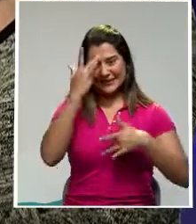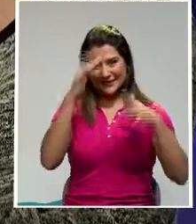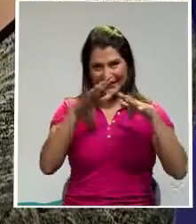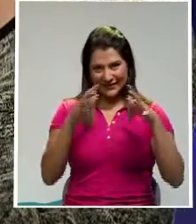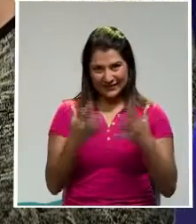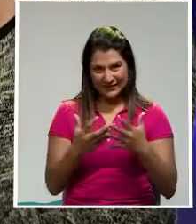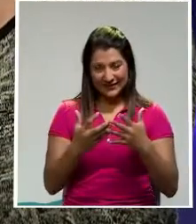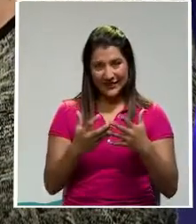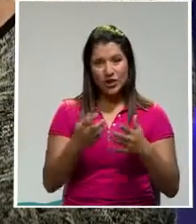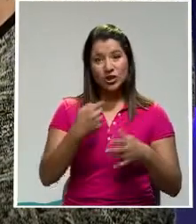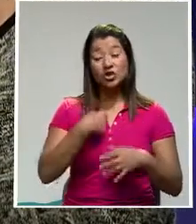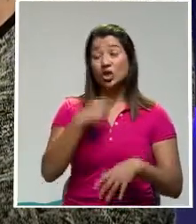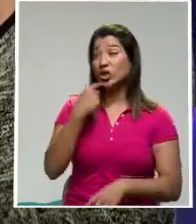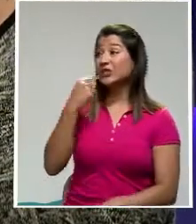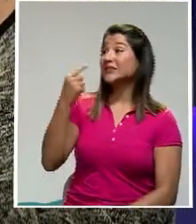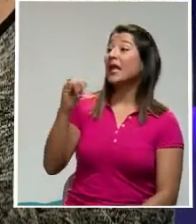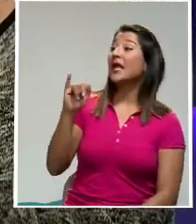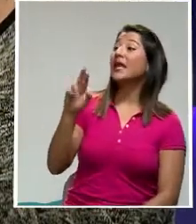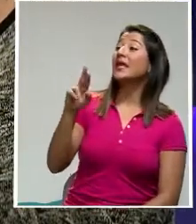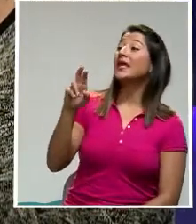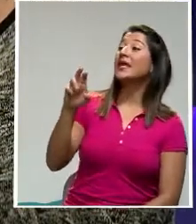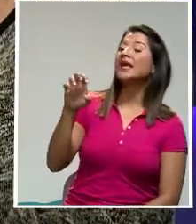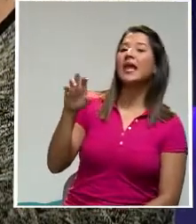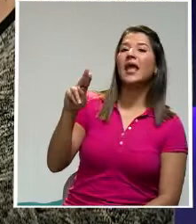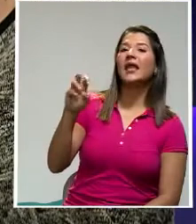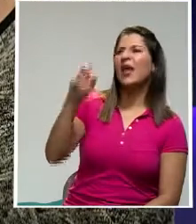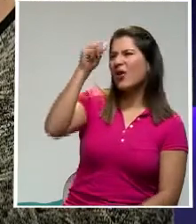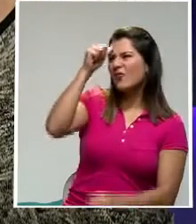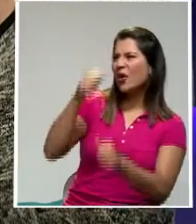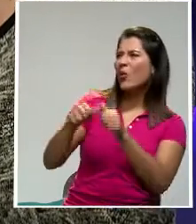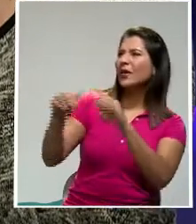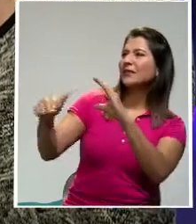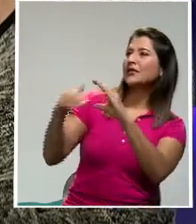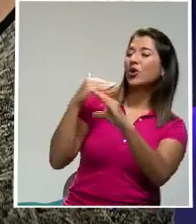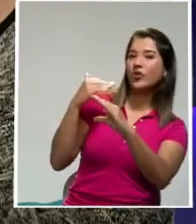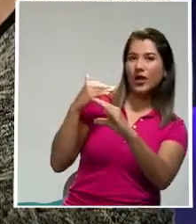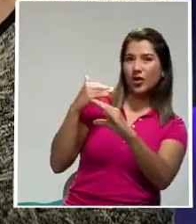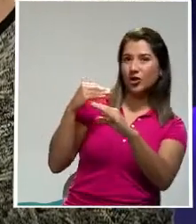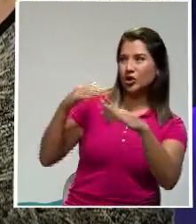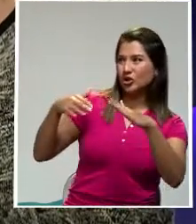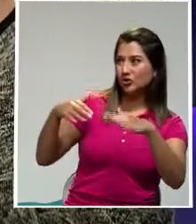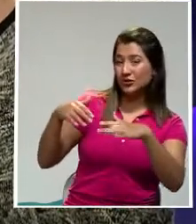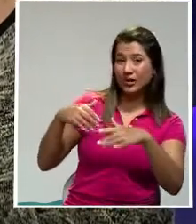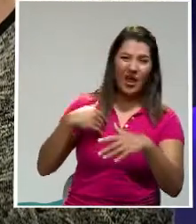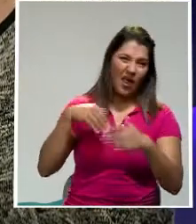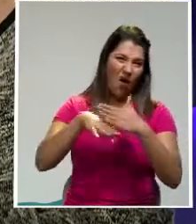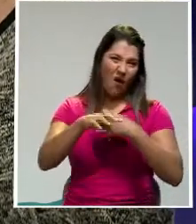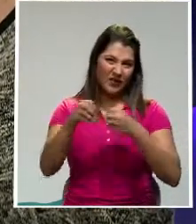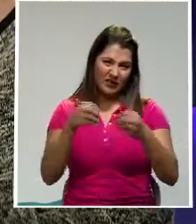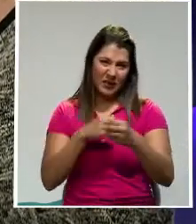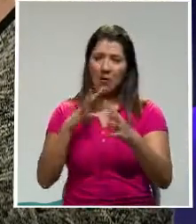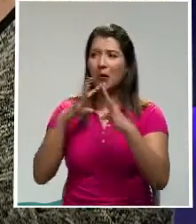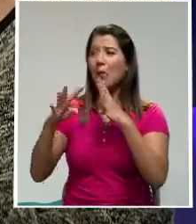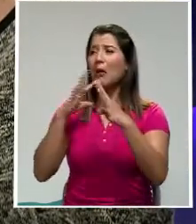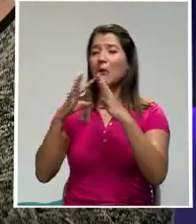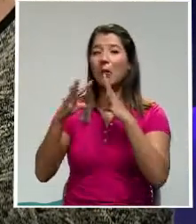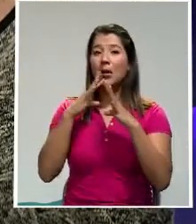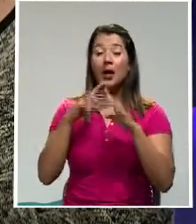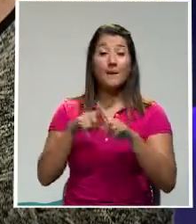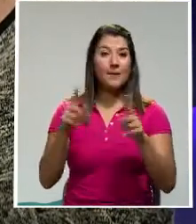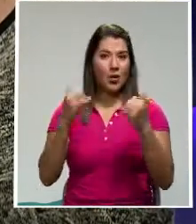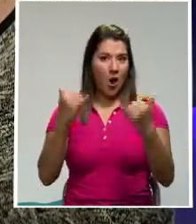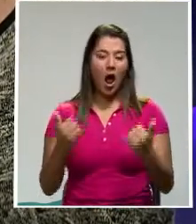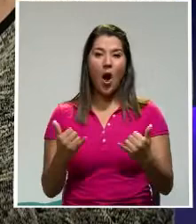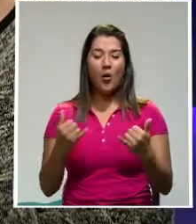vuelta y le decía a doña Irene, le recuerdo que me tiene que mandar el correo que no me lo ha mandado, ¿verdad? En las oficinas se hablaba. Ahora